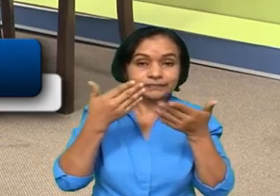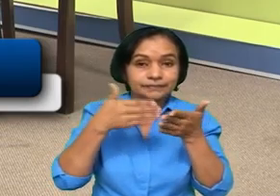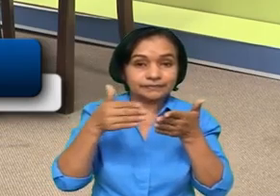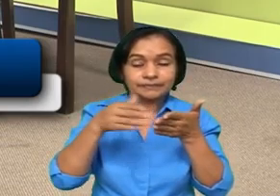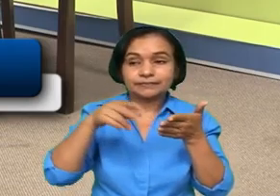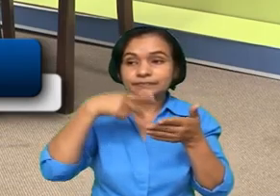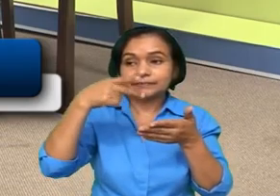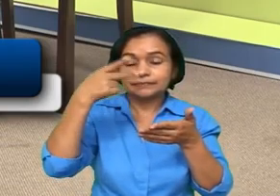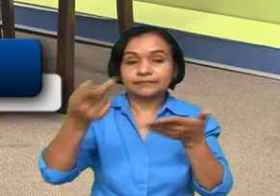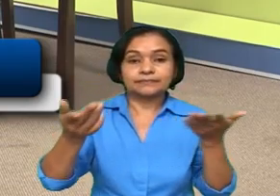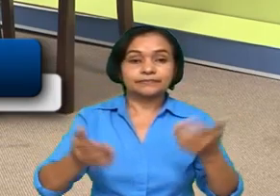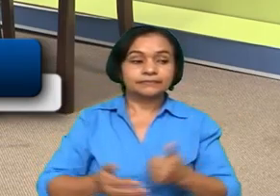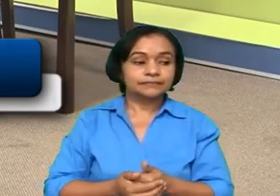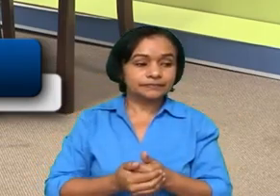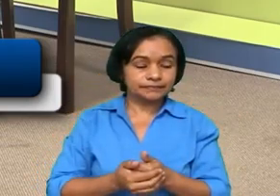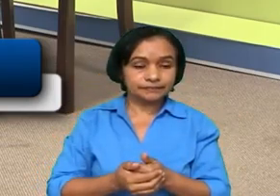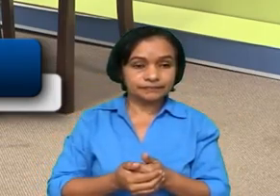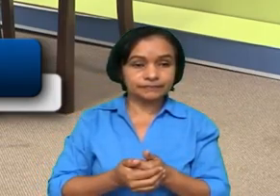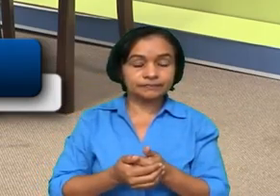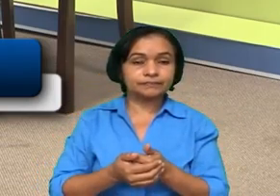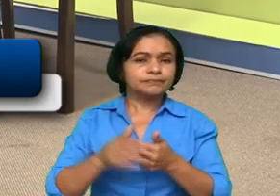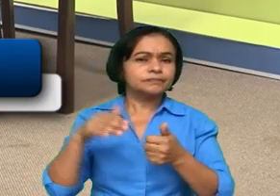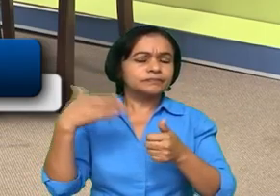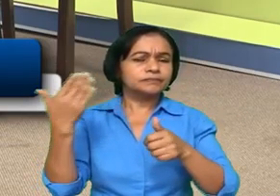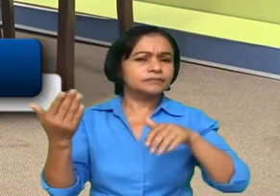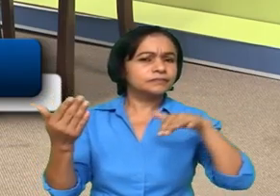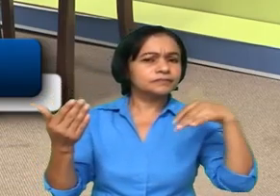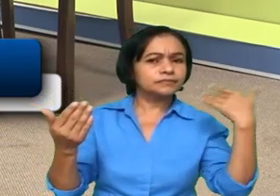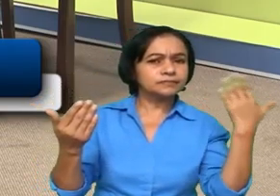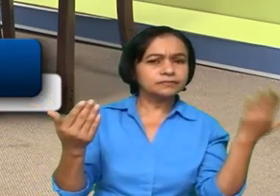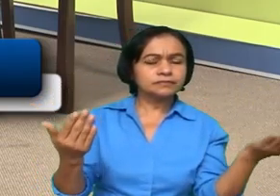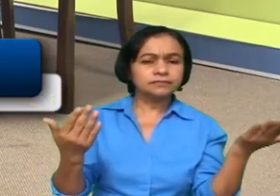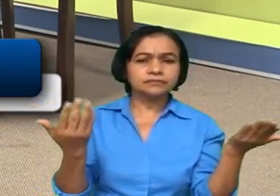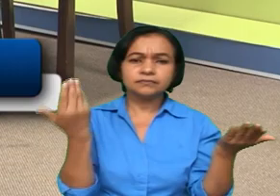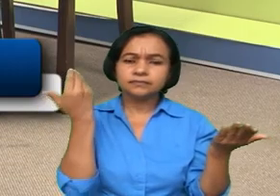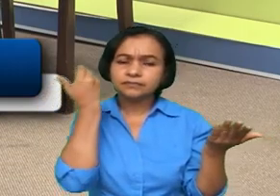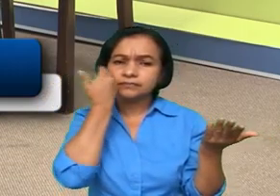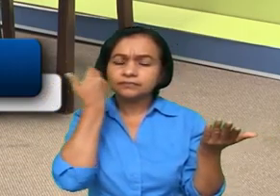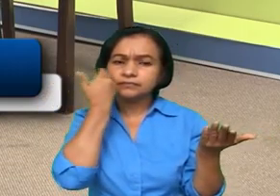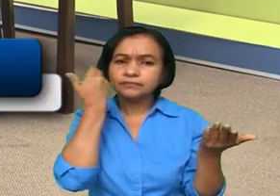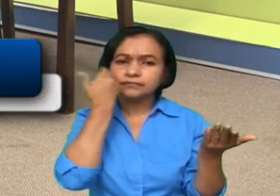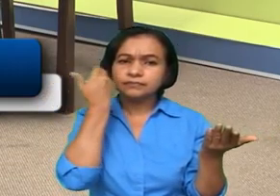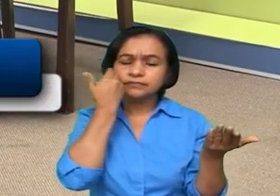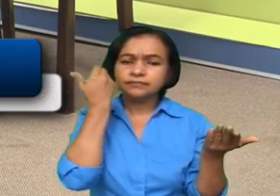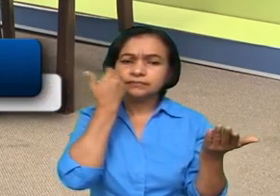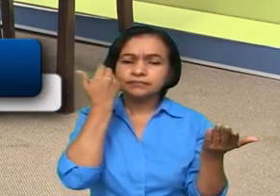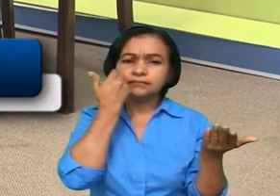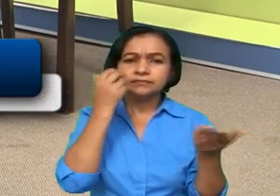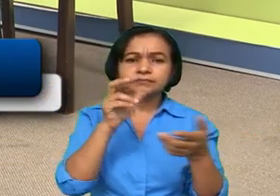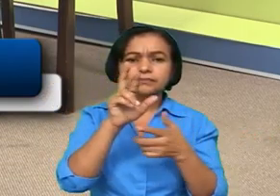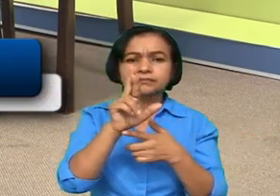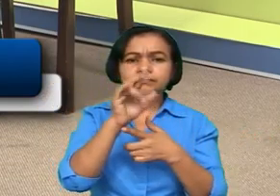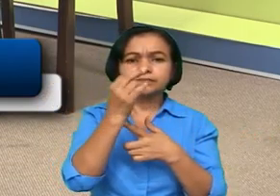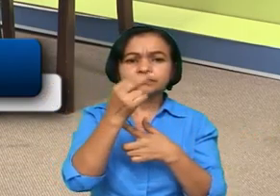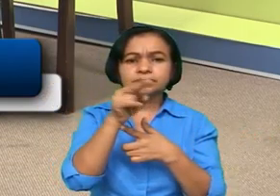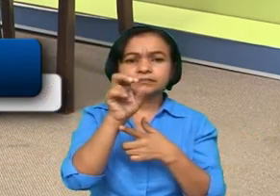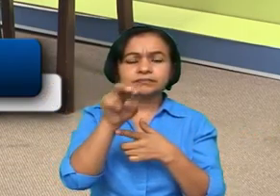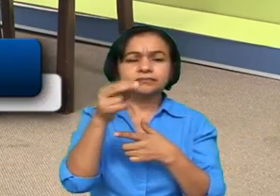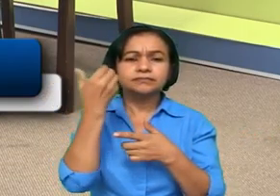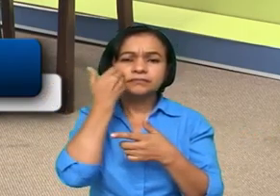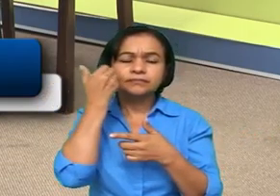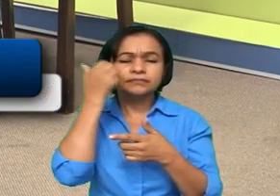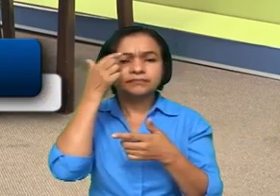En palabras sencillas. Ahora, ¿cuáles son los síntomas, doctora, cuando hablamos de síntomas de las infecciones urinarias?